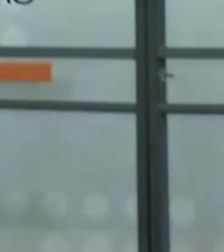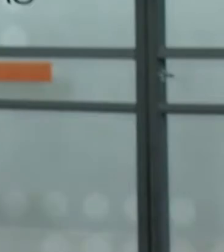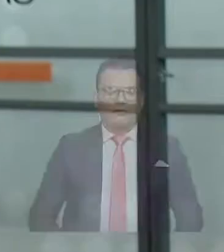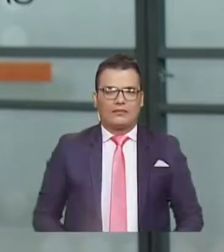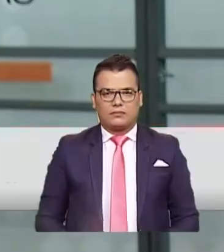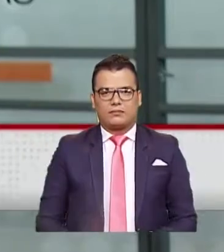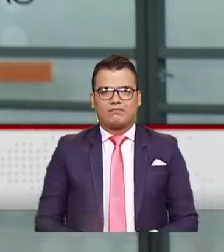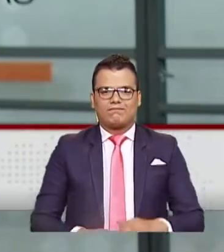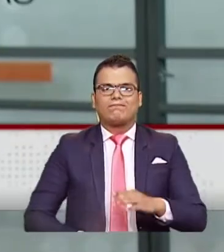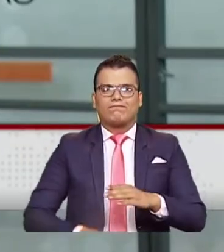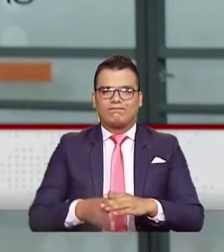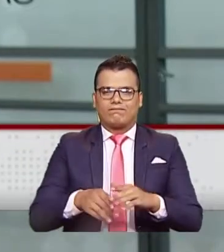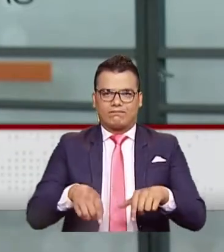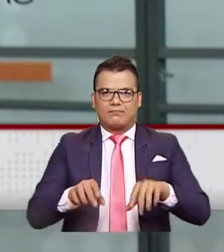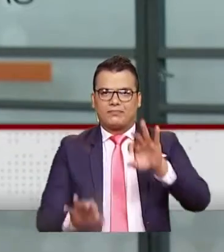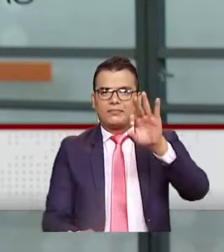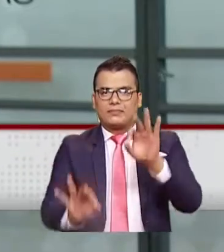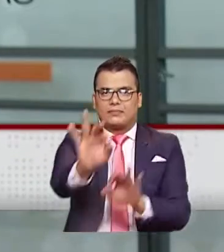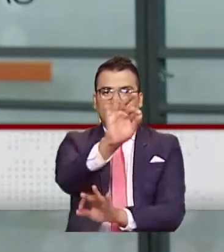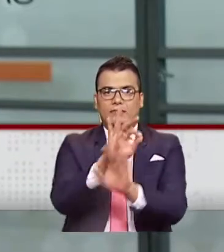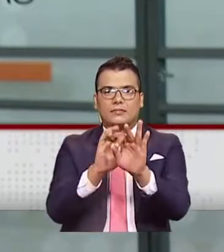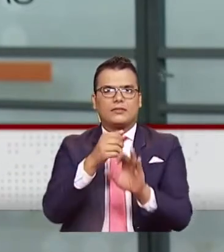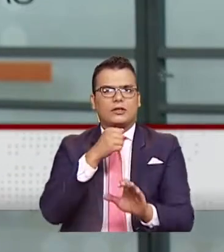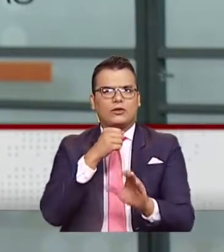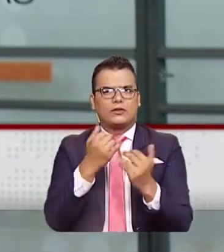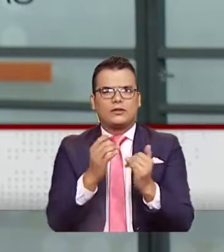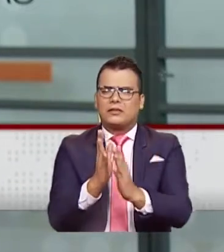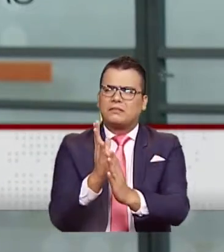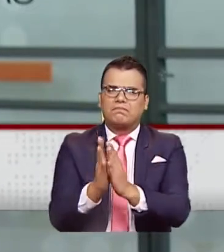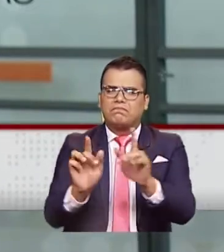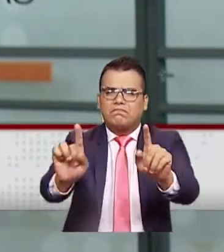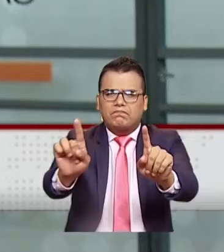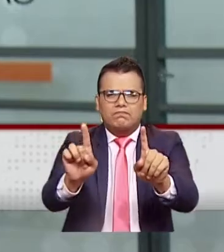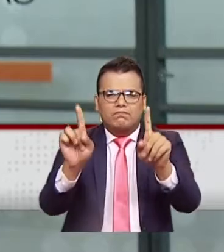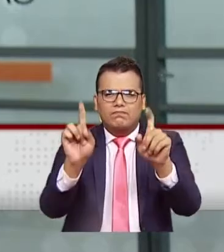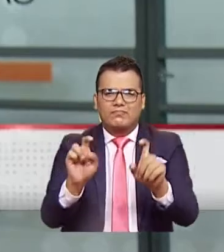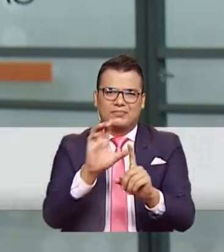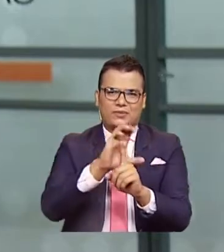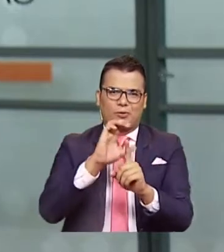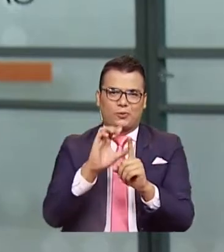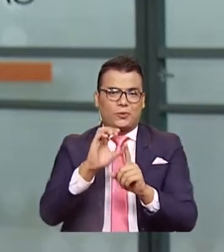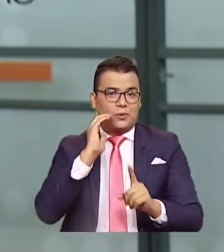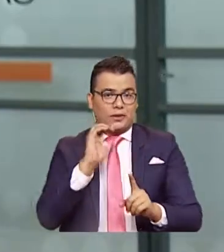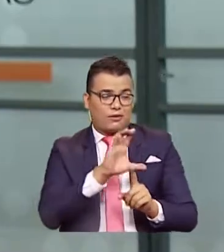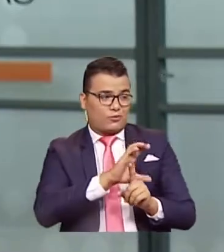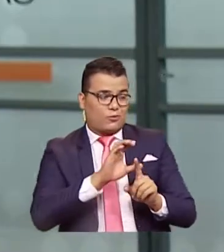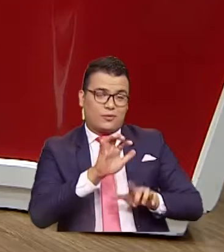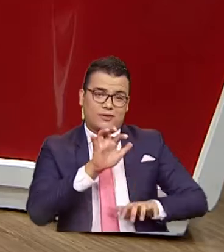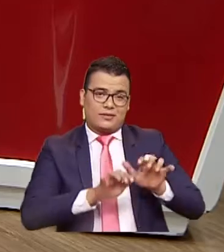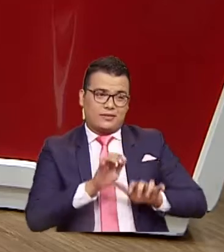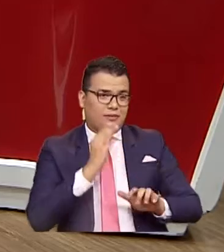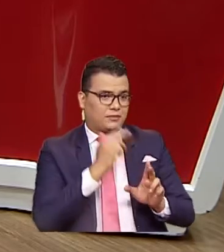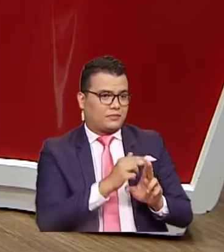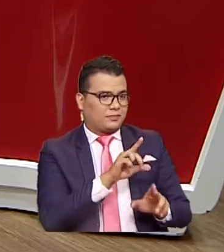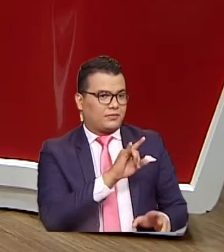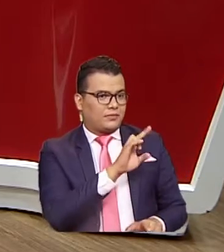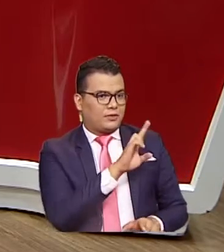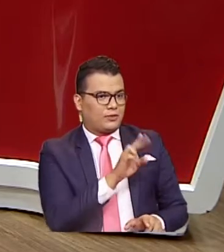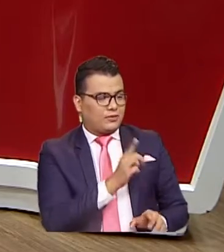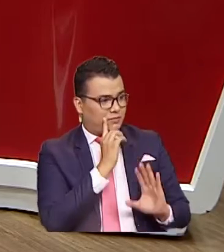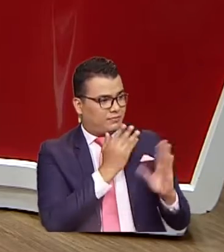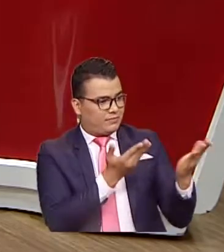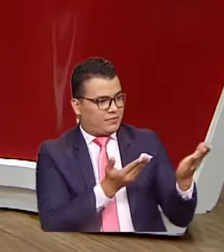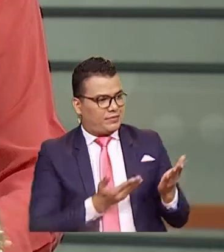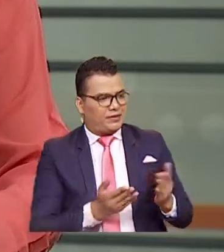muy bien continuamos aquí entre el pacífico noticias tiempo para hablar de la cultura nos acompaña la secretaria de cultura de cali luz adriana betancourt bienvenida telepacífico